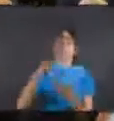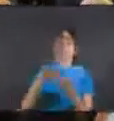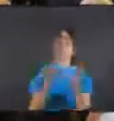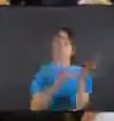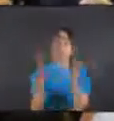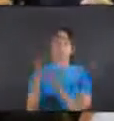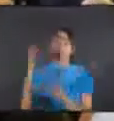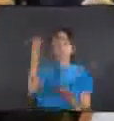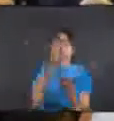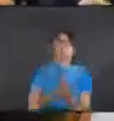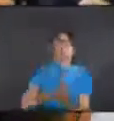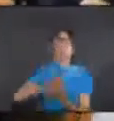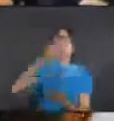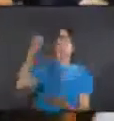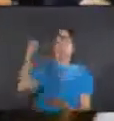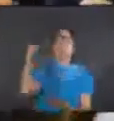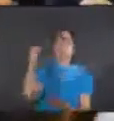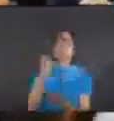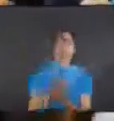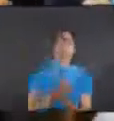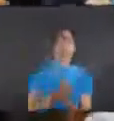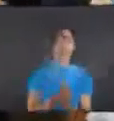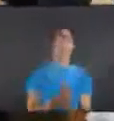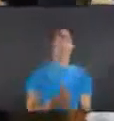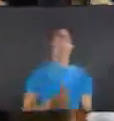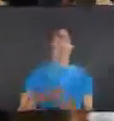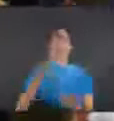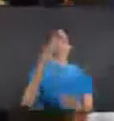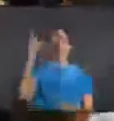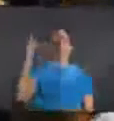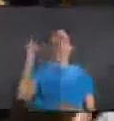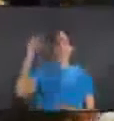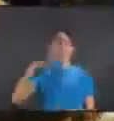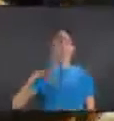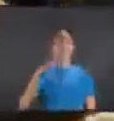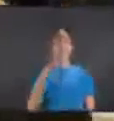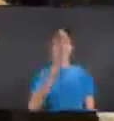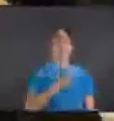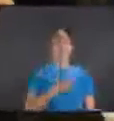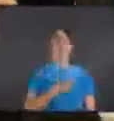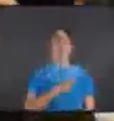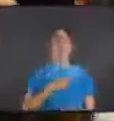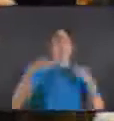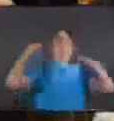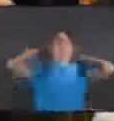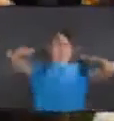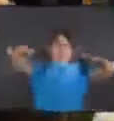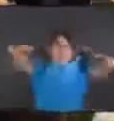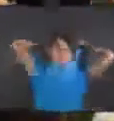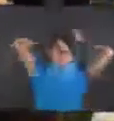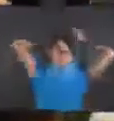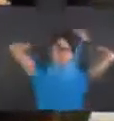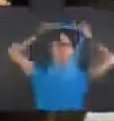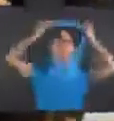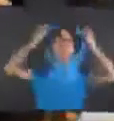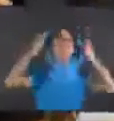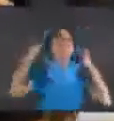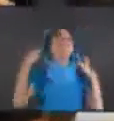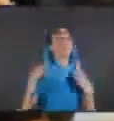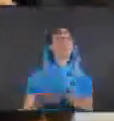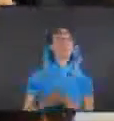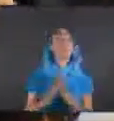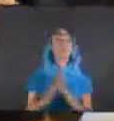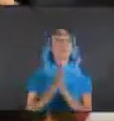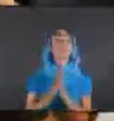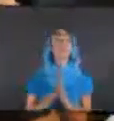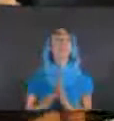hermanos que han presentado sus necesidades en esta hora. Señor, ayúdales, Señor, auxíles, socórreles, Señor.